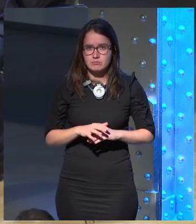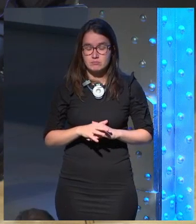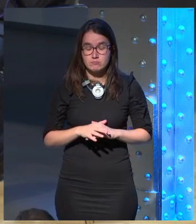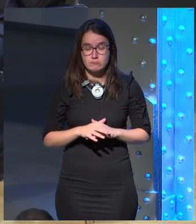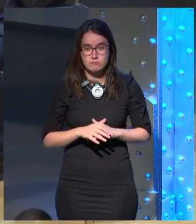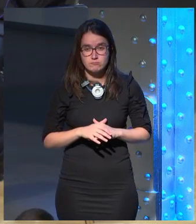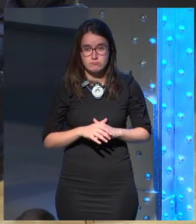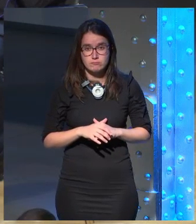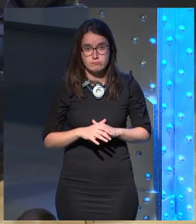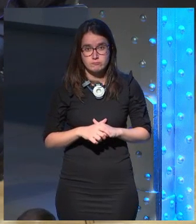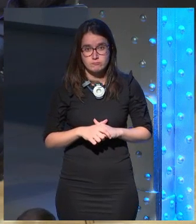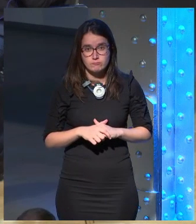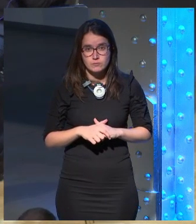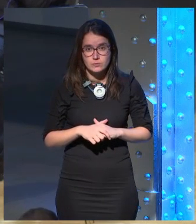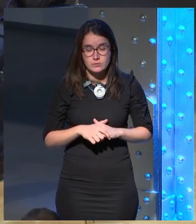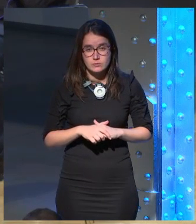Naughty?